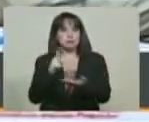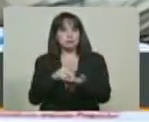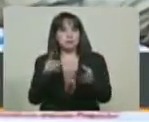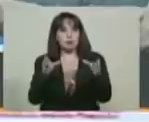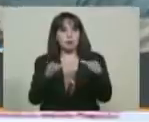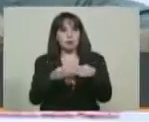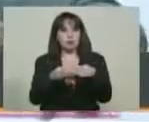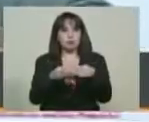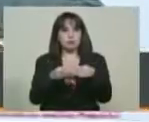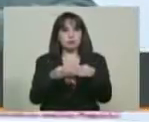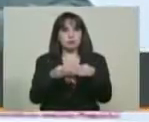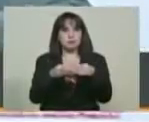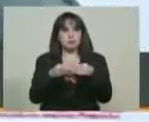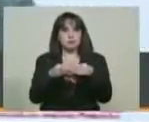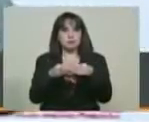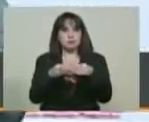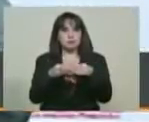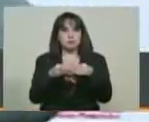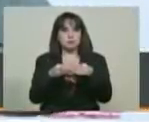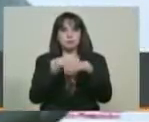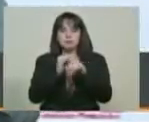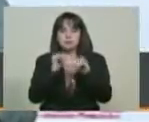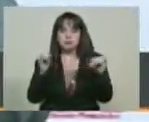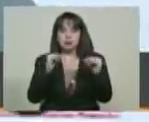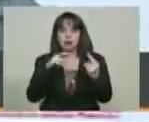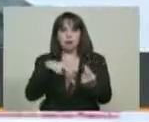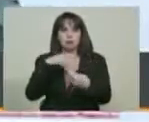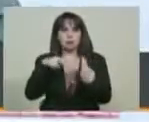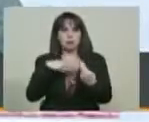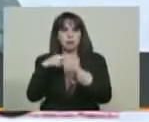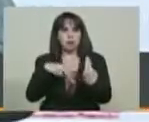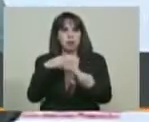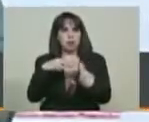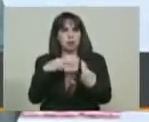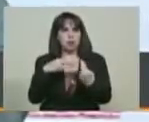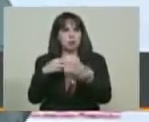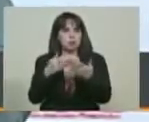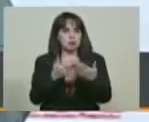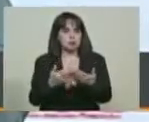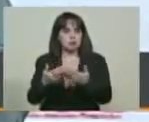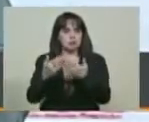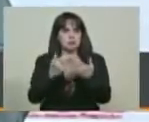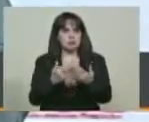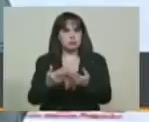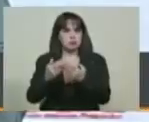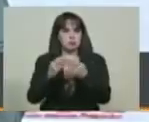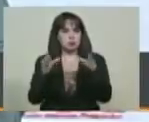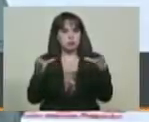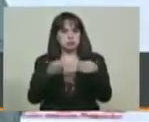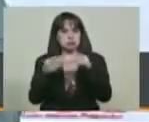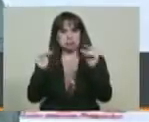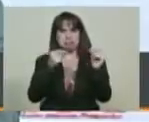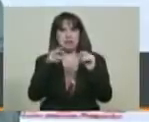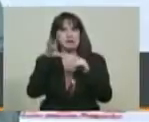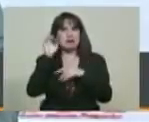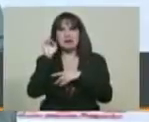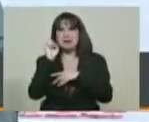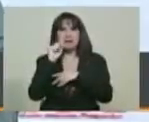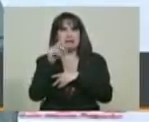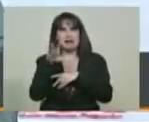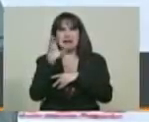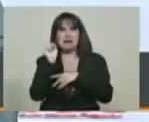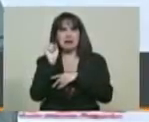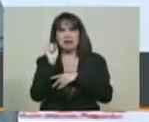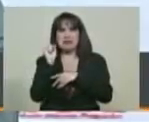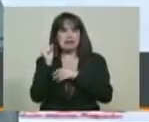reuniones ya revolucionarias, círculos de estudio. A veces no entendía nada.